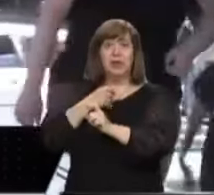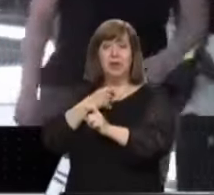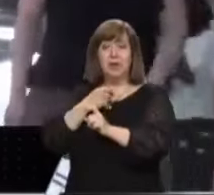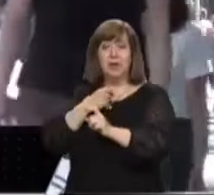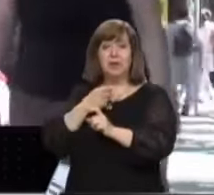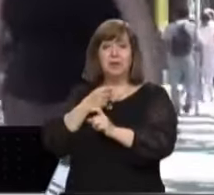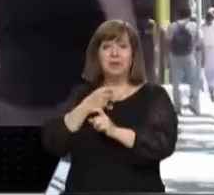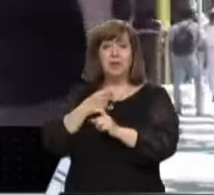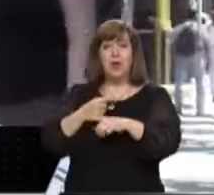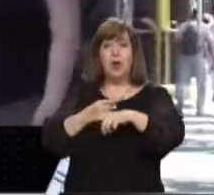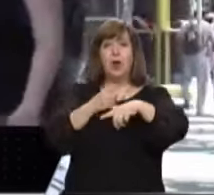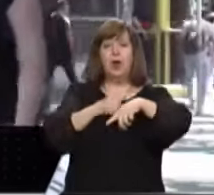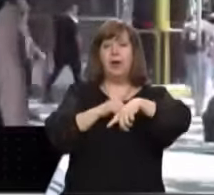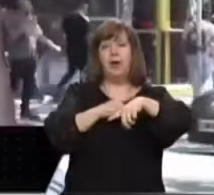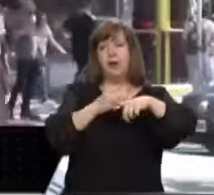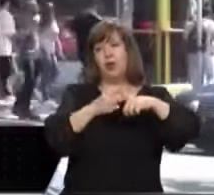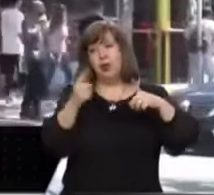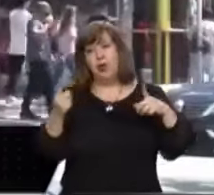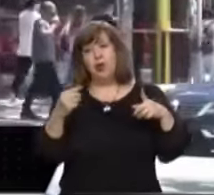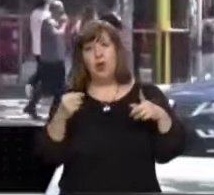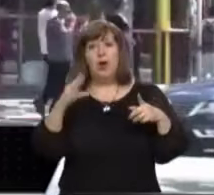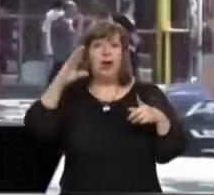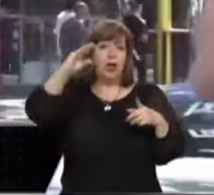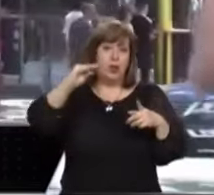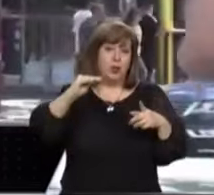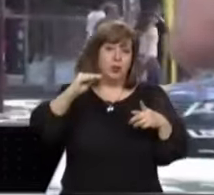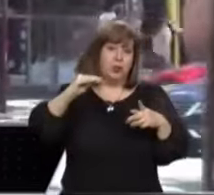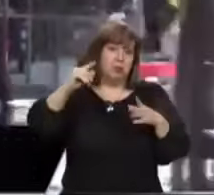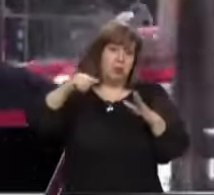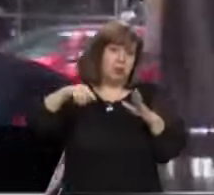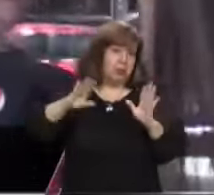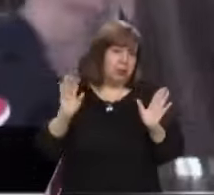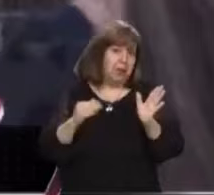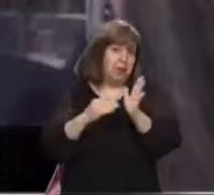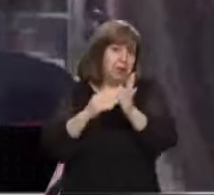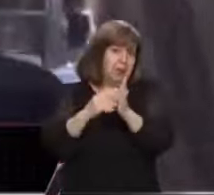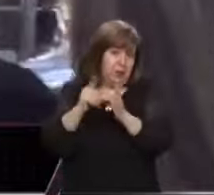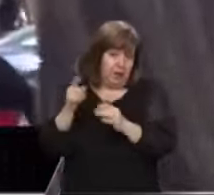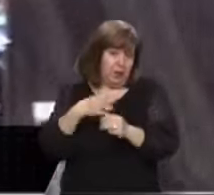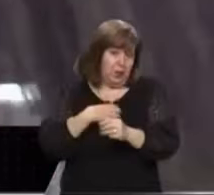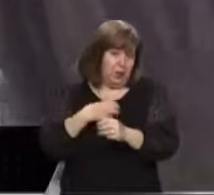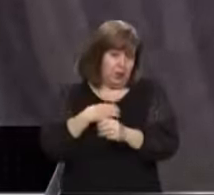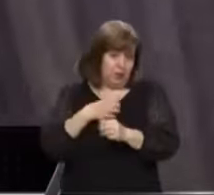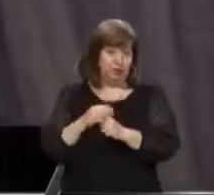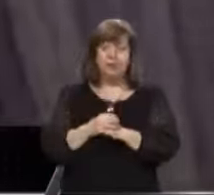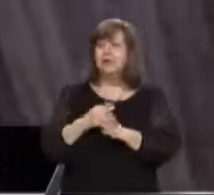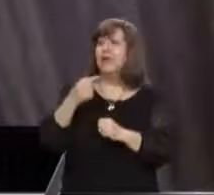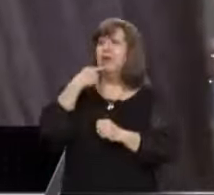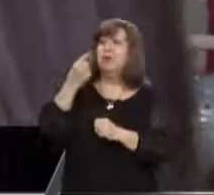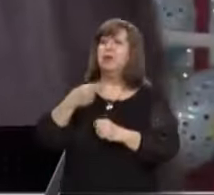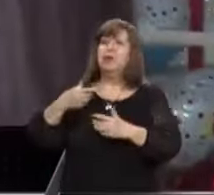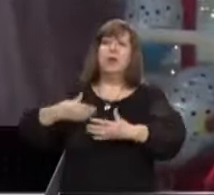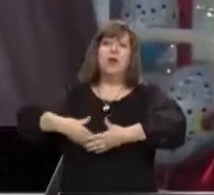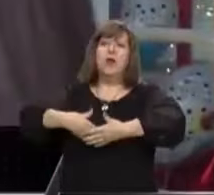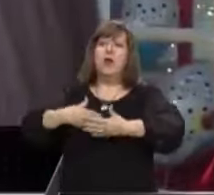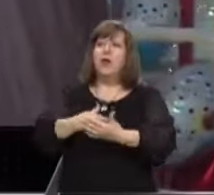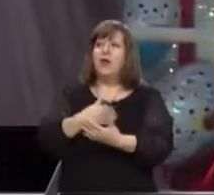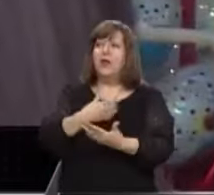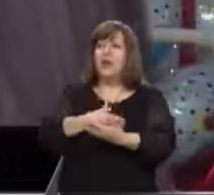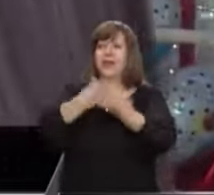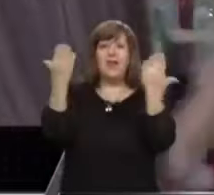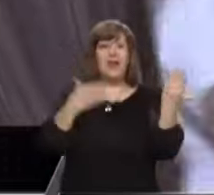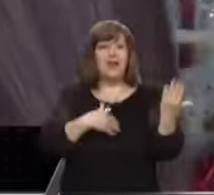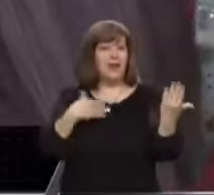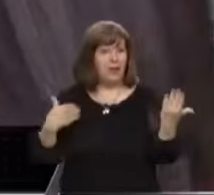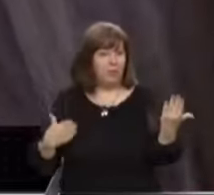no solo el horario corrido, sino que llegar más hacia la noche. ¿Qué promociones hay justamente por el Día de la Madre, que es una fecha fuerte